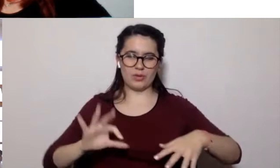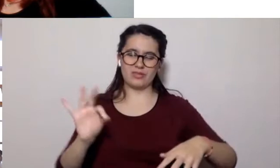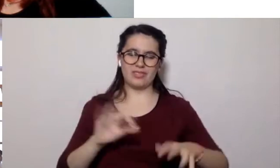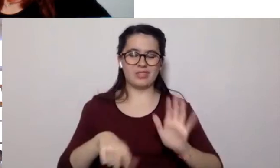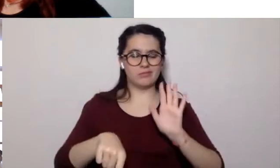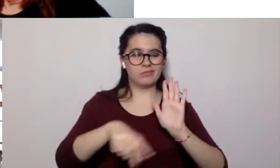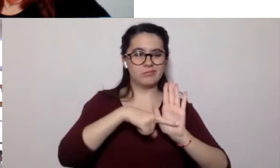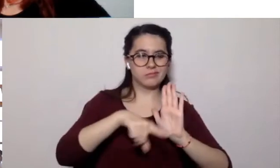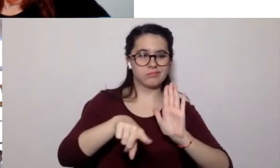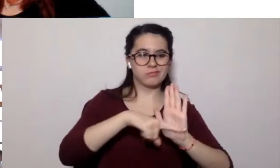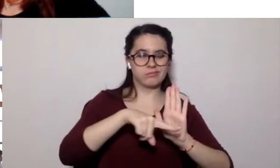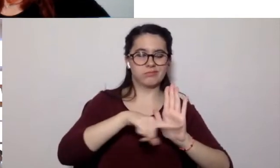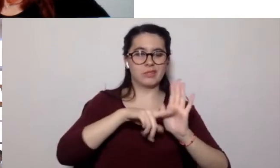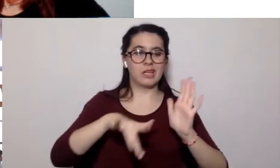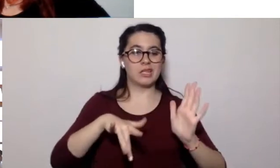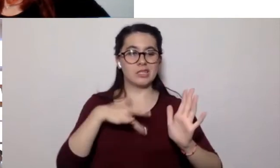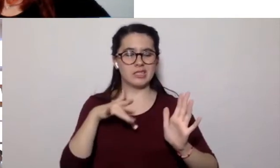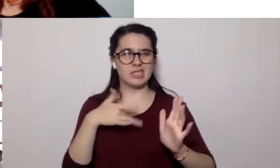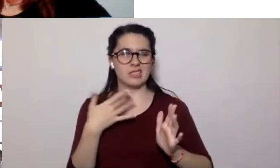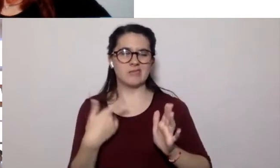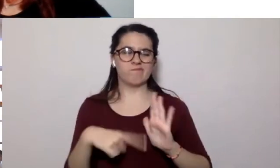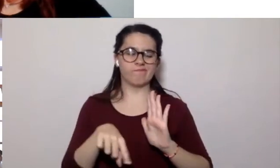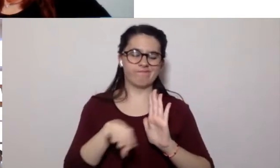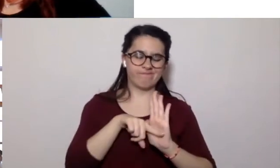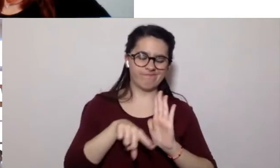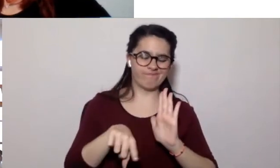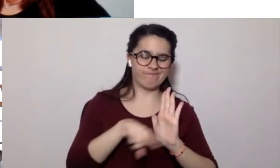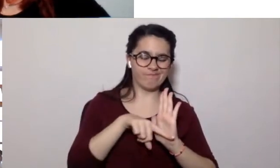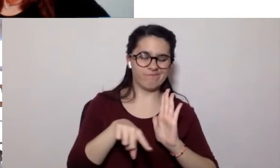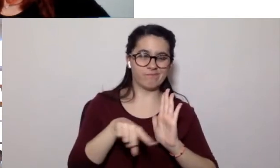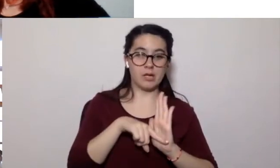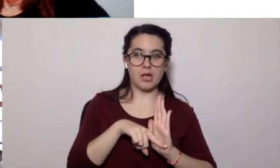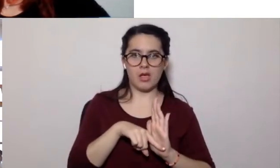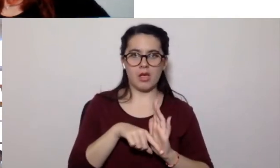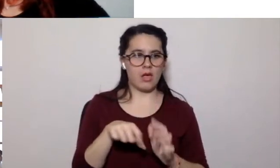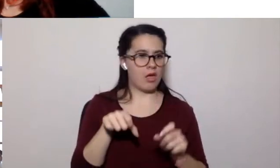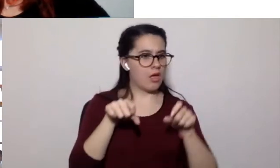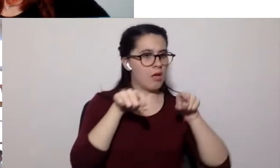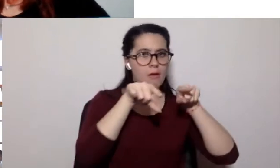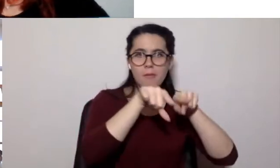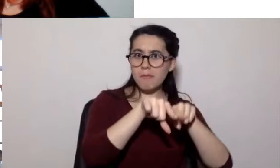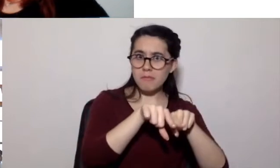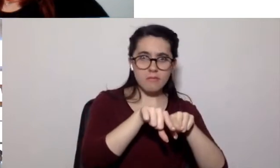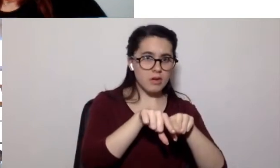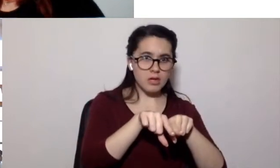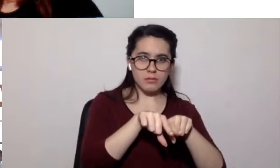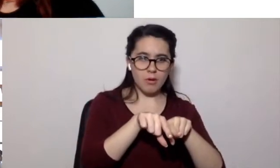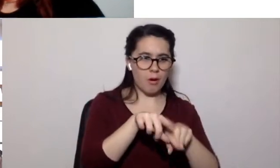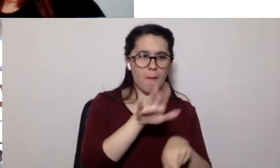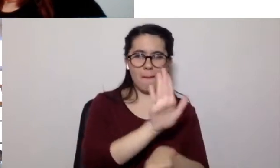hace sentir mal físicamente, es igual de contagiosa que el virus,